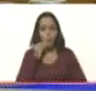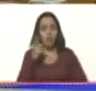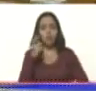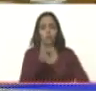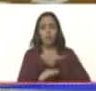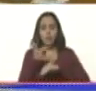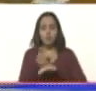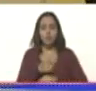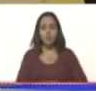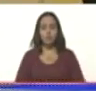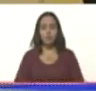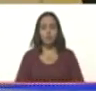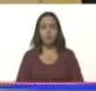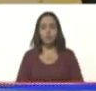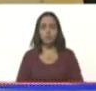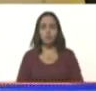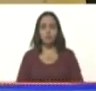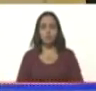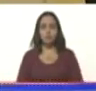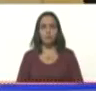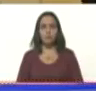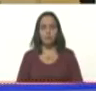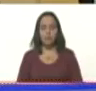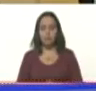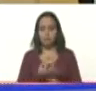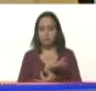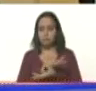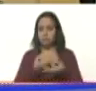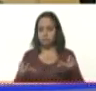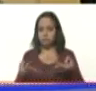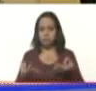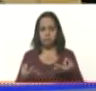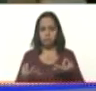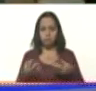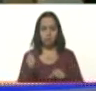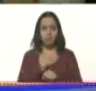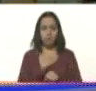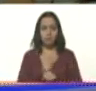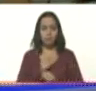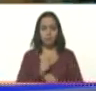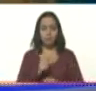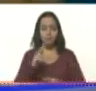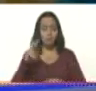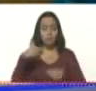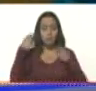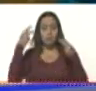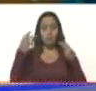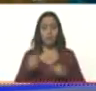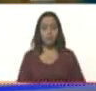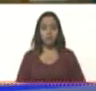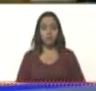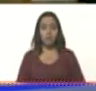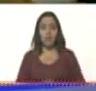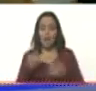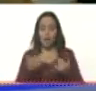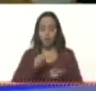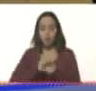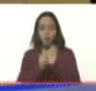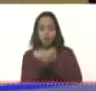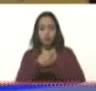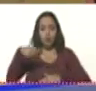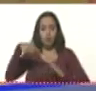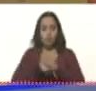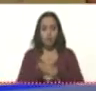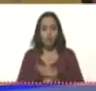gobernante, tremenda victoria. Y ahora va a una transformación profunda